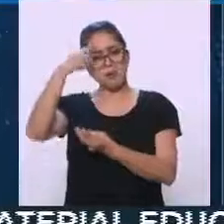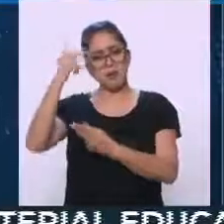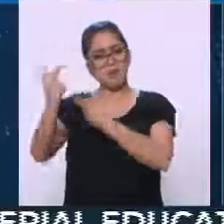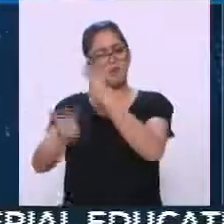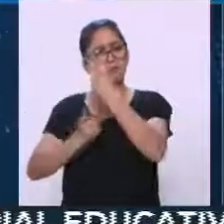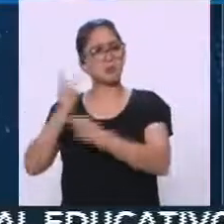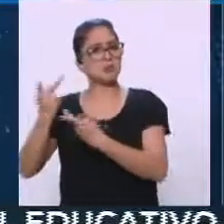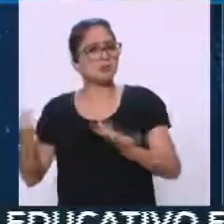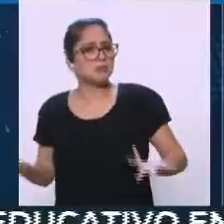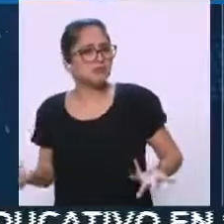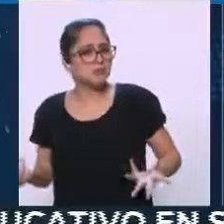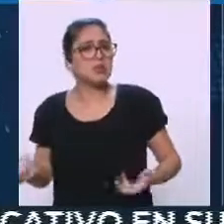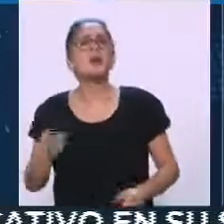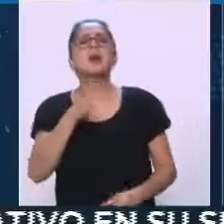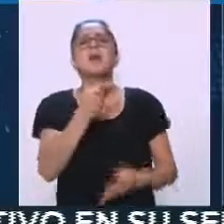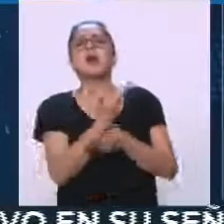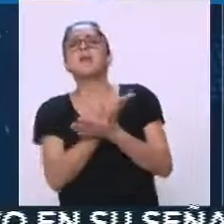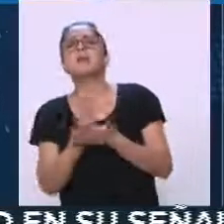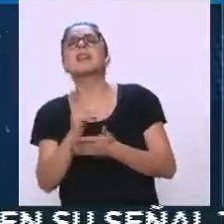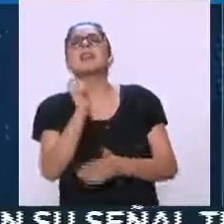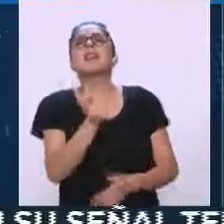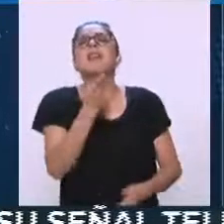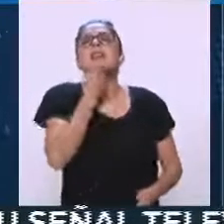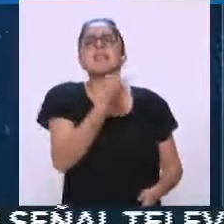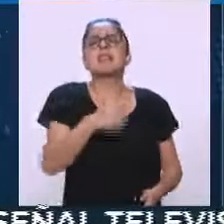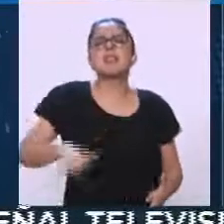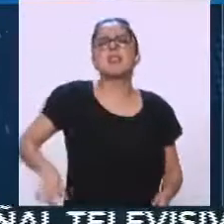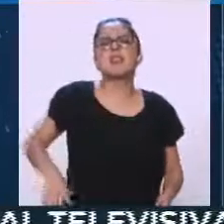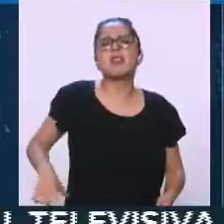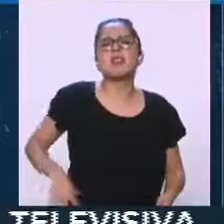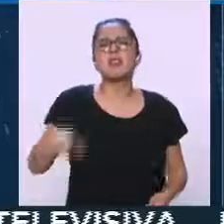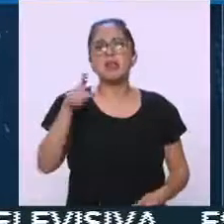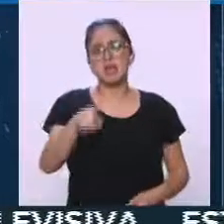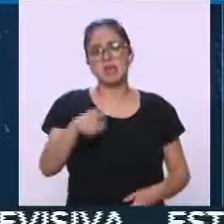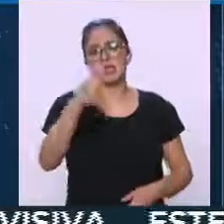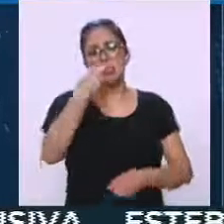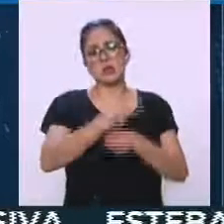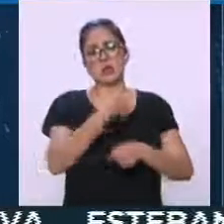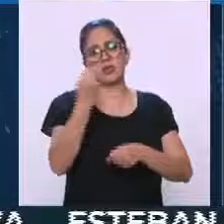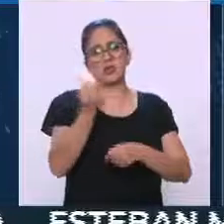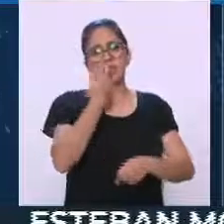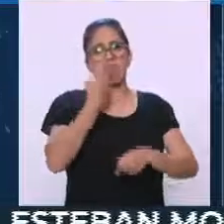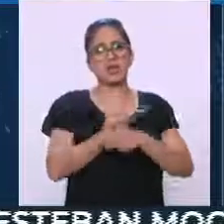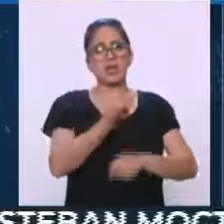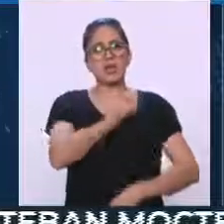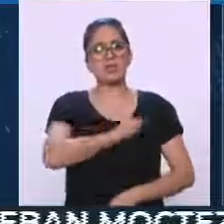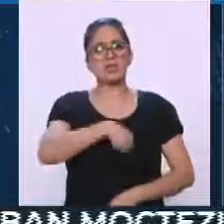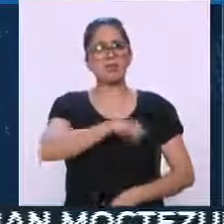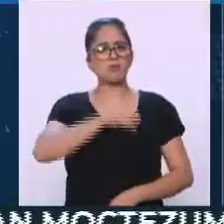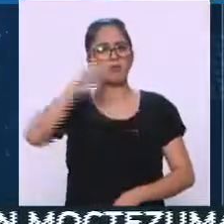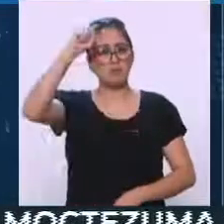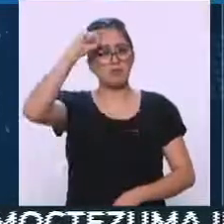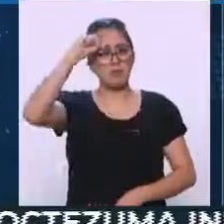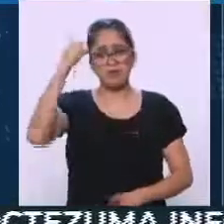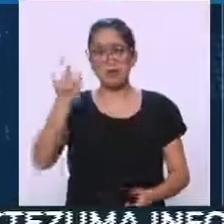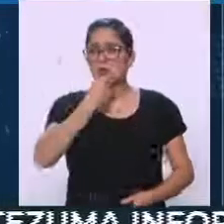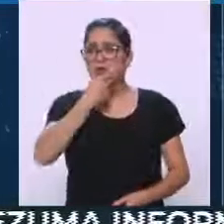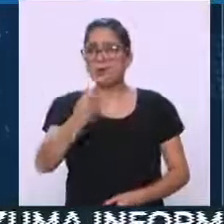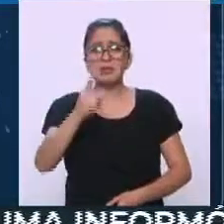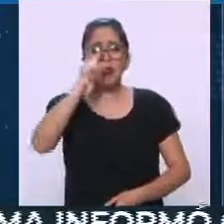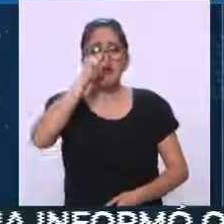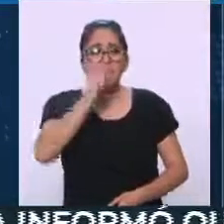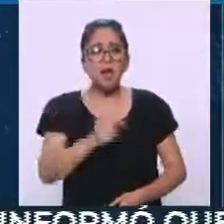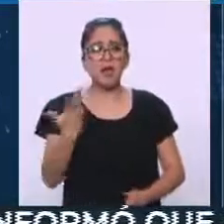de lo que dicen los gobernadores que exigen que el doctor López-Gatell se haga a un lado? Dicen que falló la estrategia